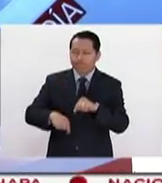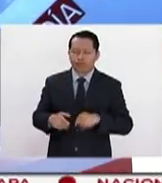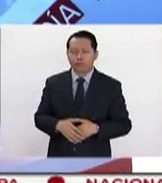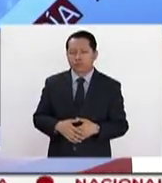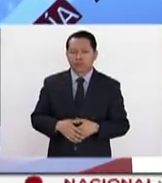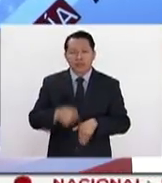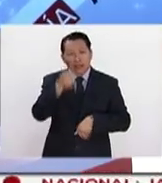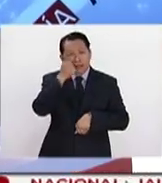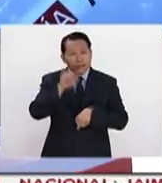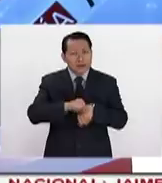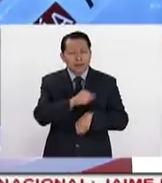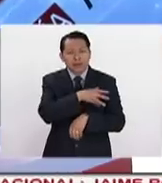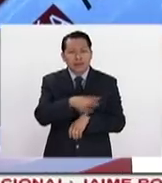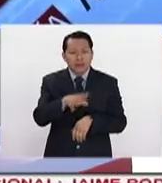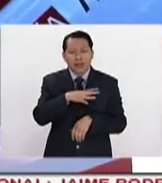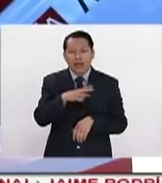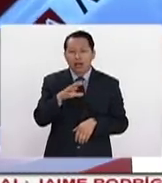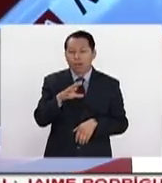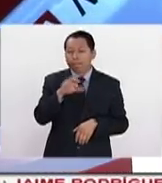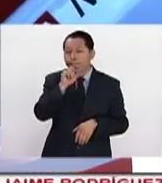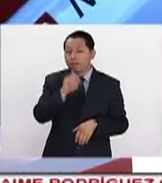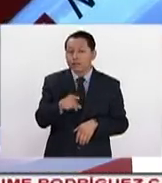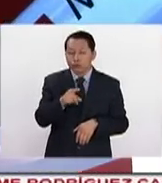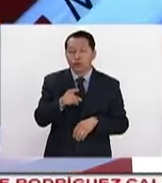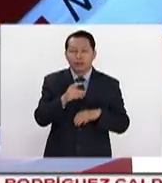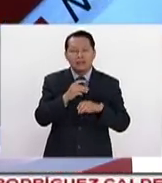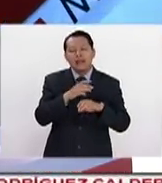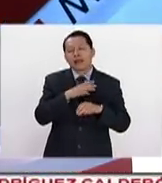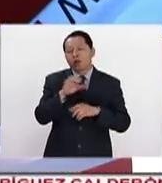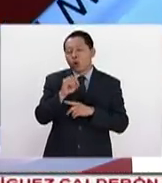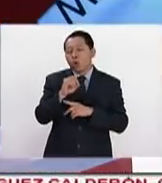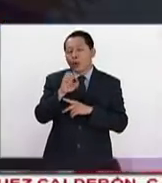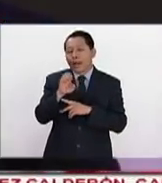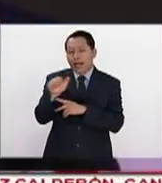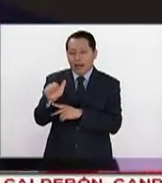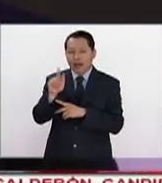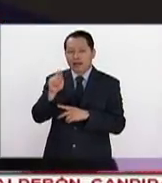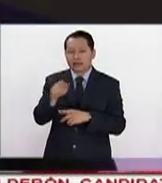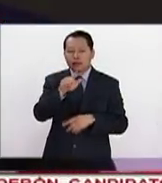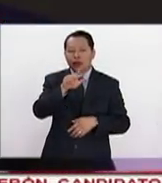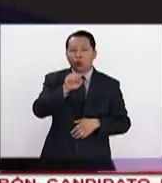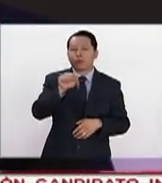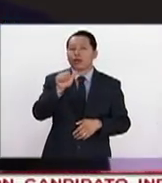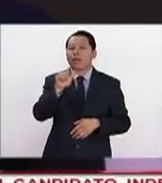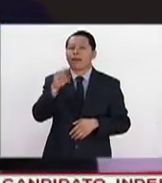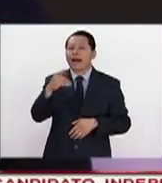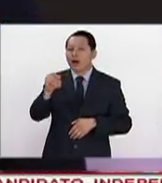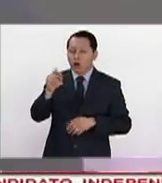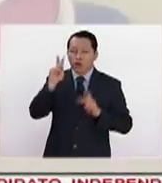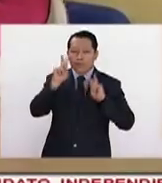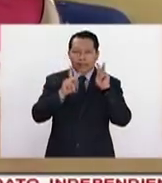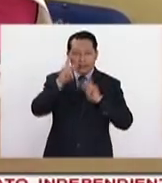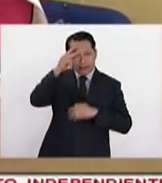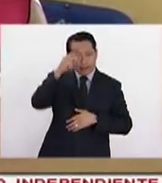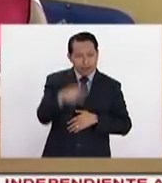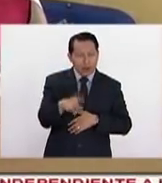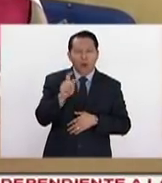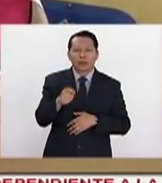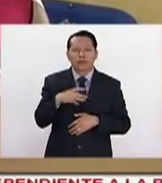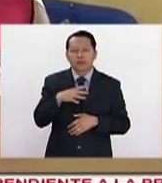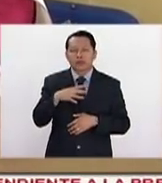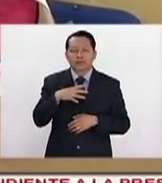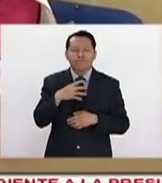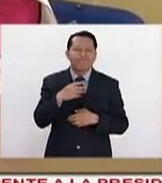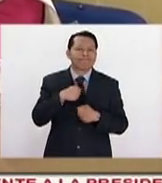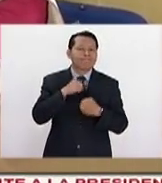Y el secretario general de la Organización de Estados Americanos, Luis Almagro, se encuentra en nuestro país. En una conferencia de prensa